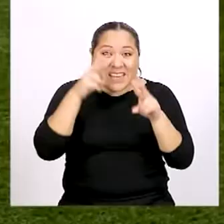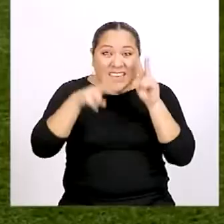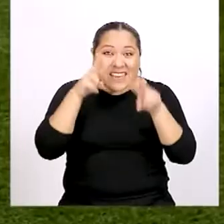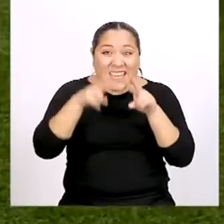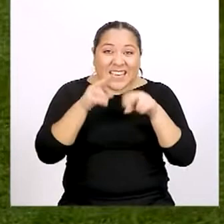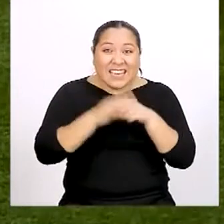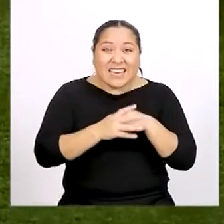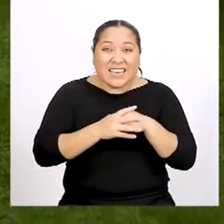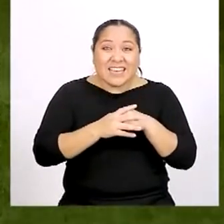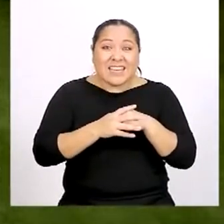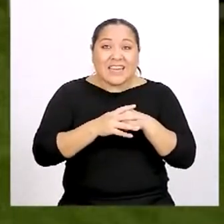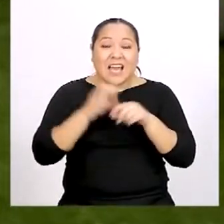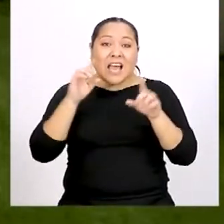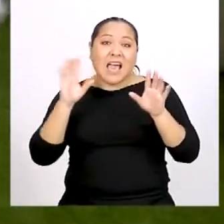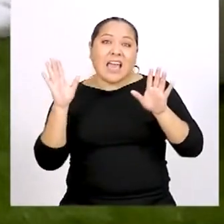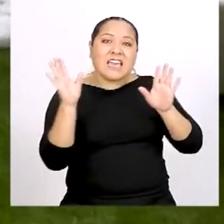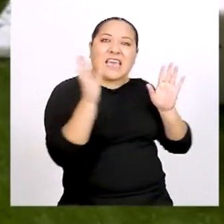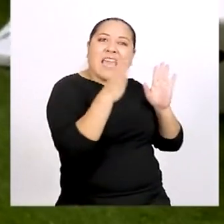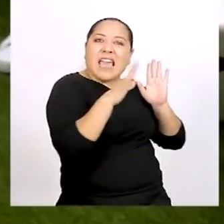¡Oh! ¡Miren lo que salió!